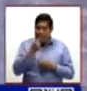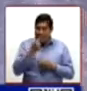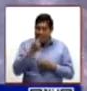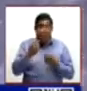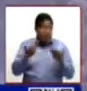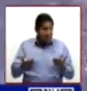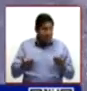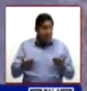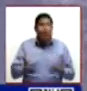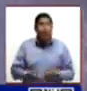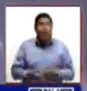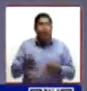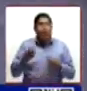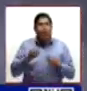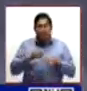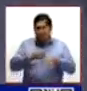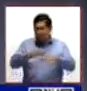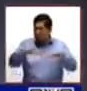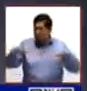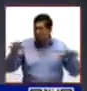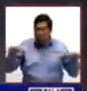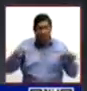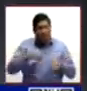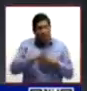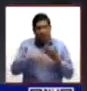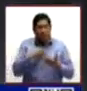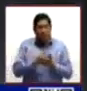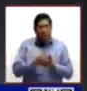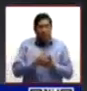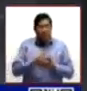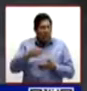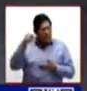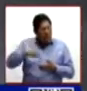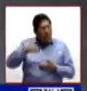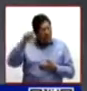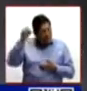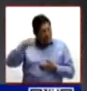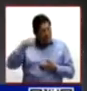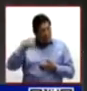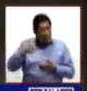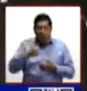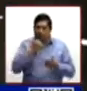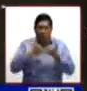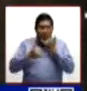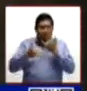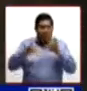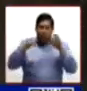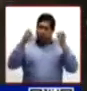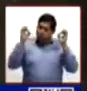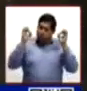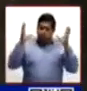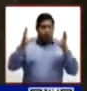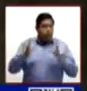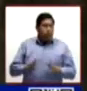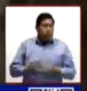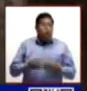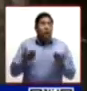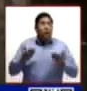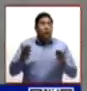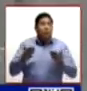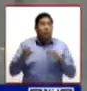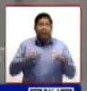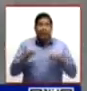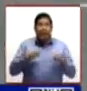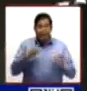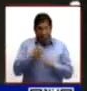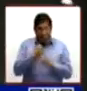está, que han quedado regados por todo este lugar. Este sitio prácticamente se ha convertido en el punto álgido donde se están